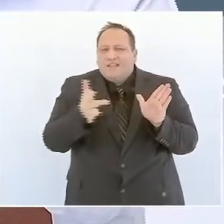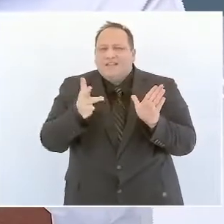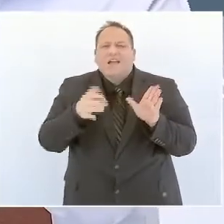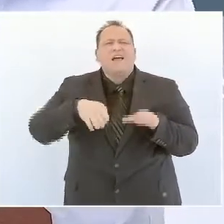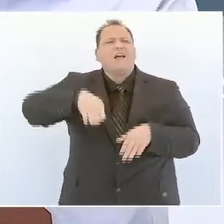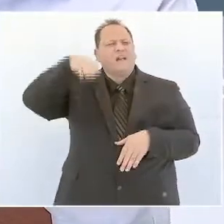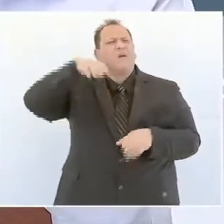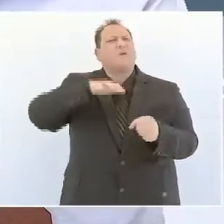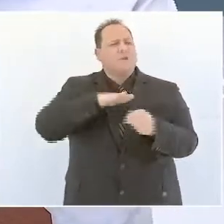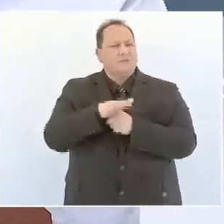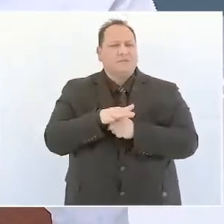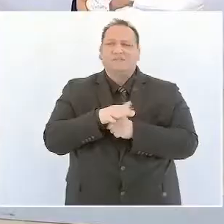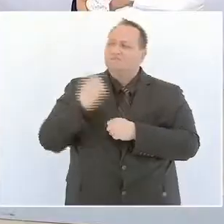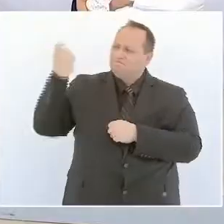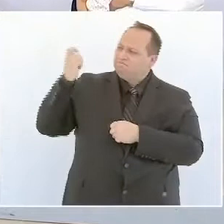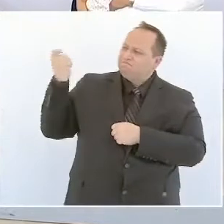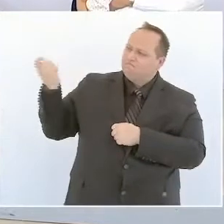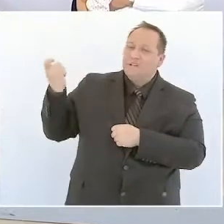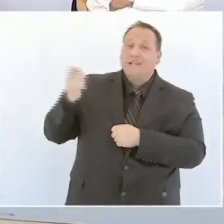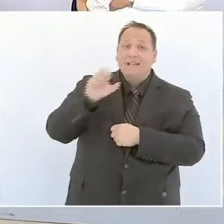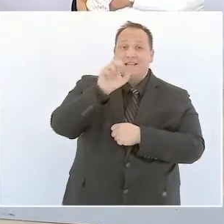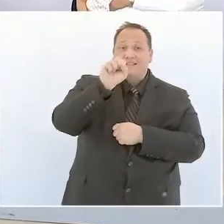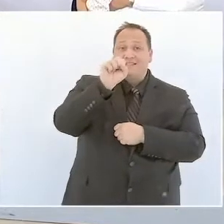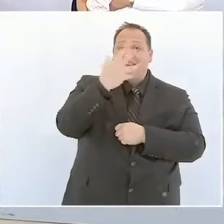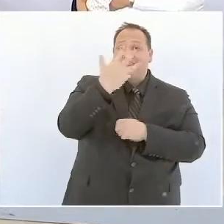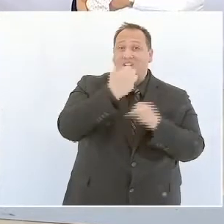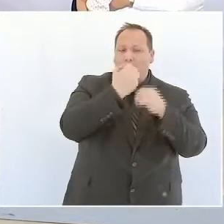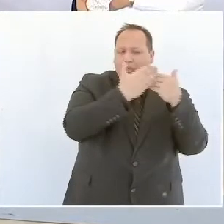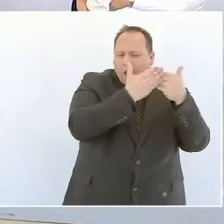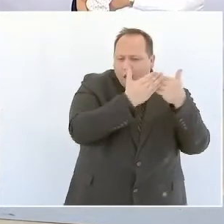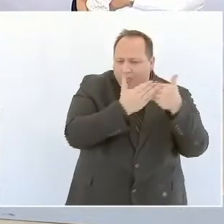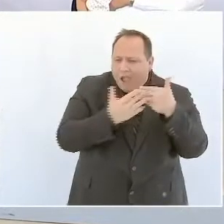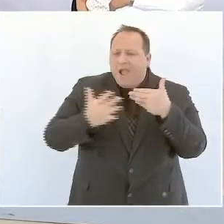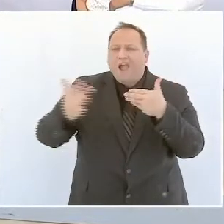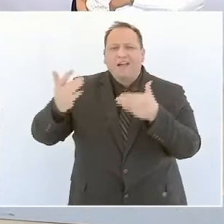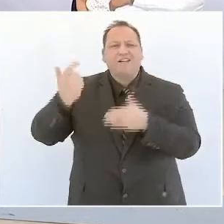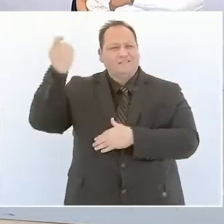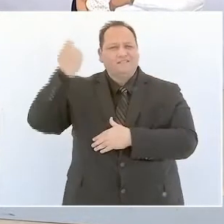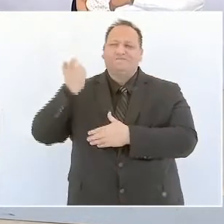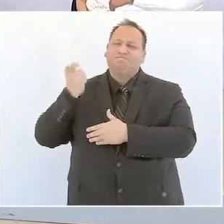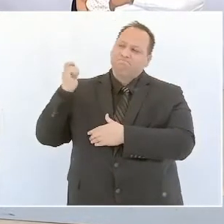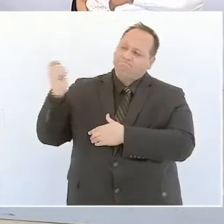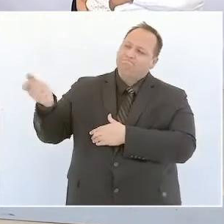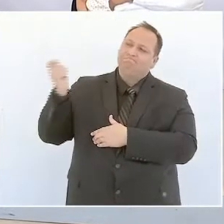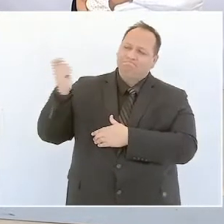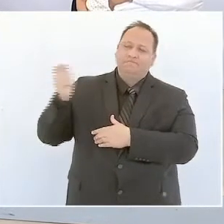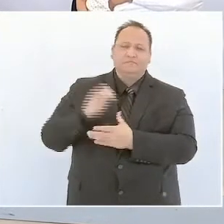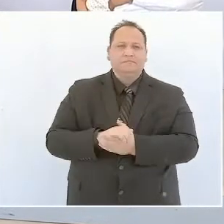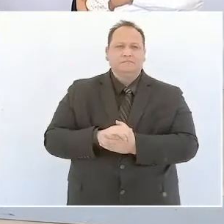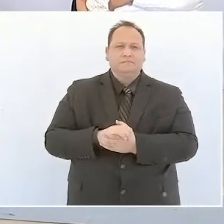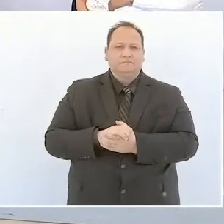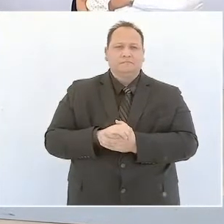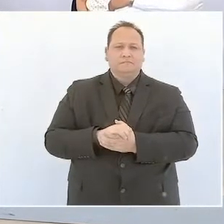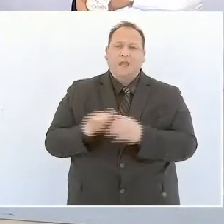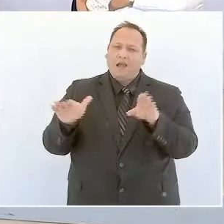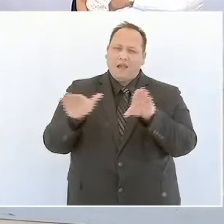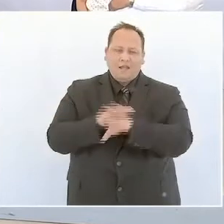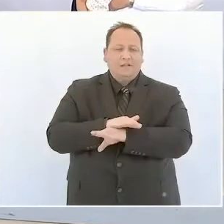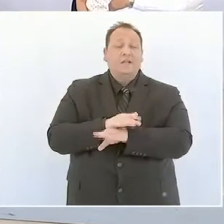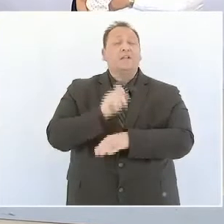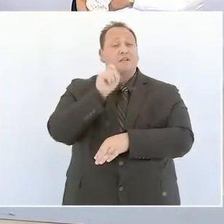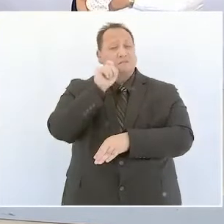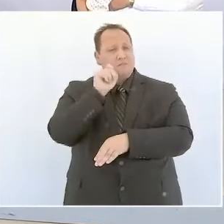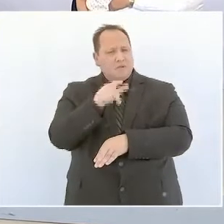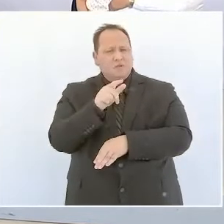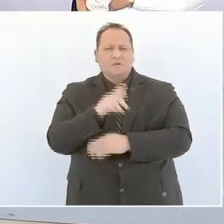entregar la pensión desde los 65 años. Y también se va a